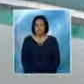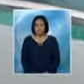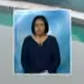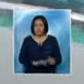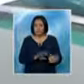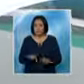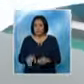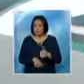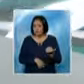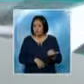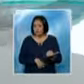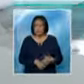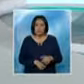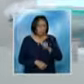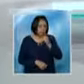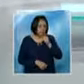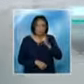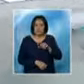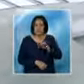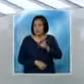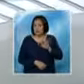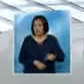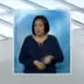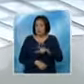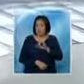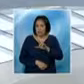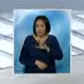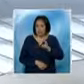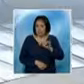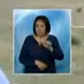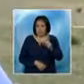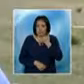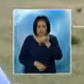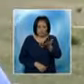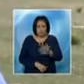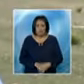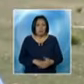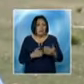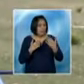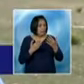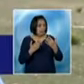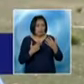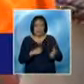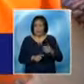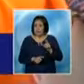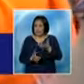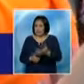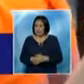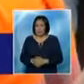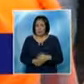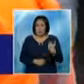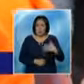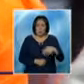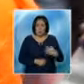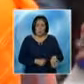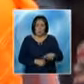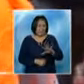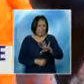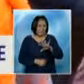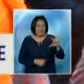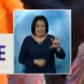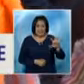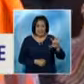Vamos ahora con Edson Núñez hasta Loroya. ¿Qué está pasando por allá? Gracias, compañeras. Más de 500 plantones